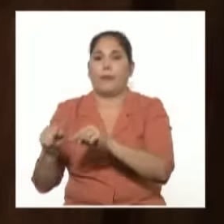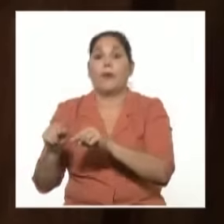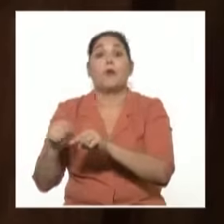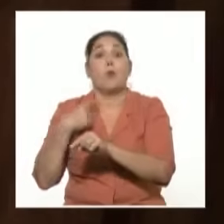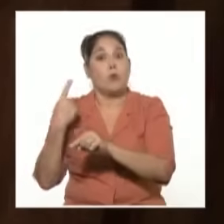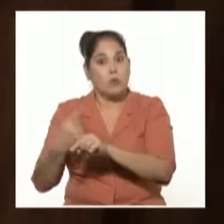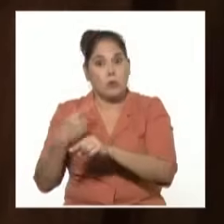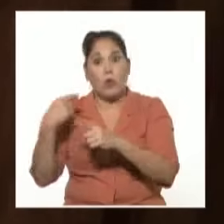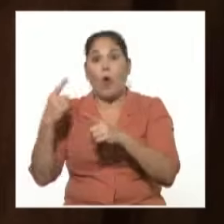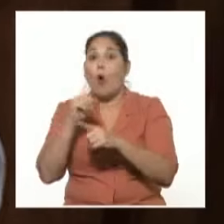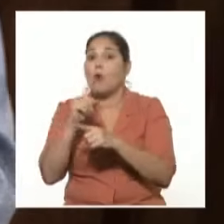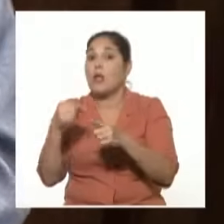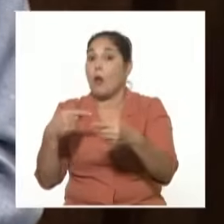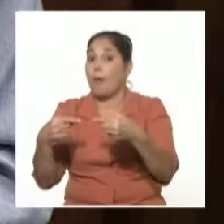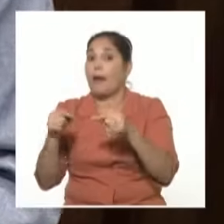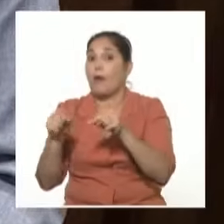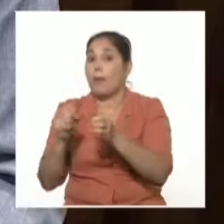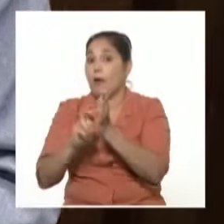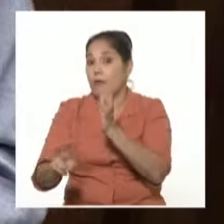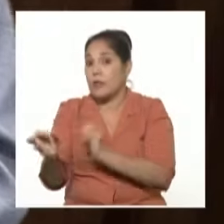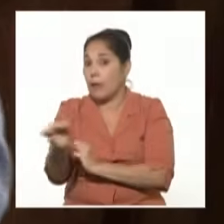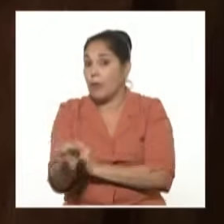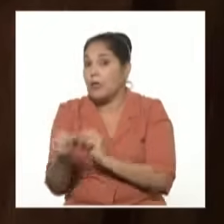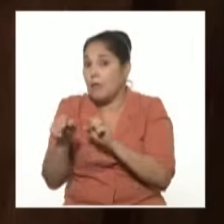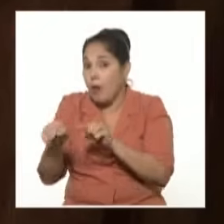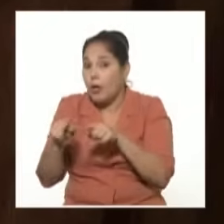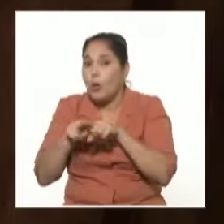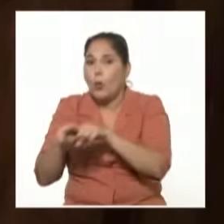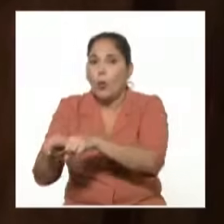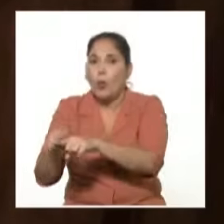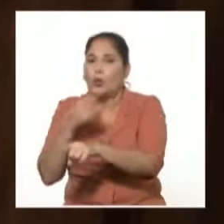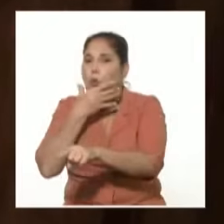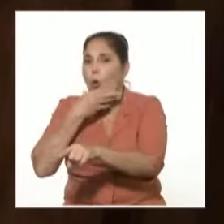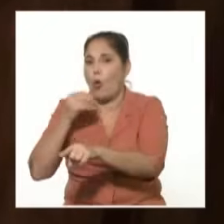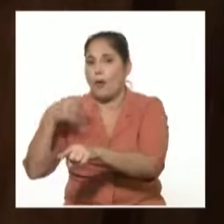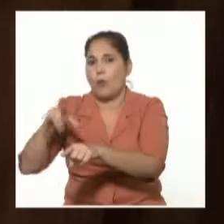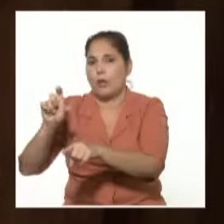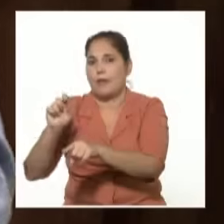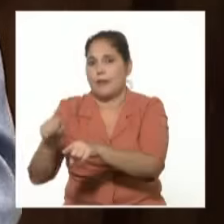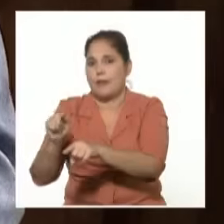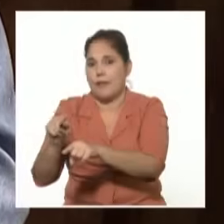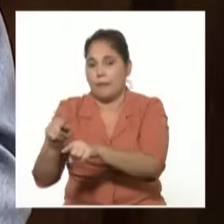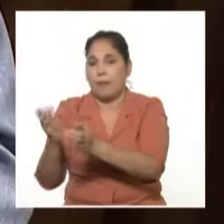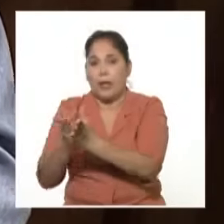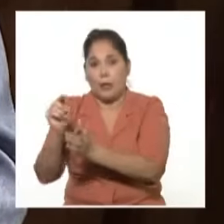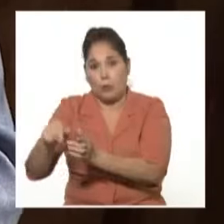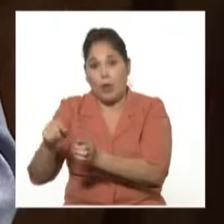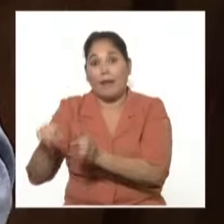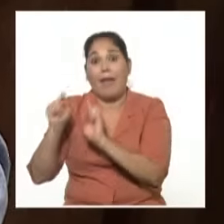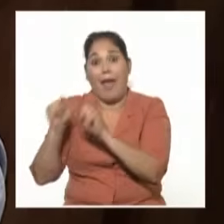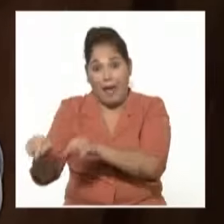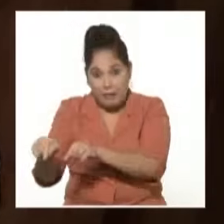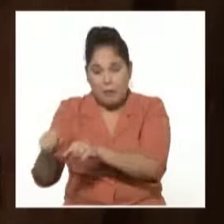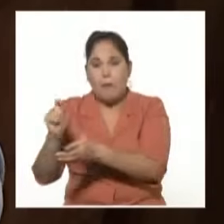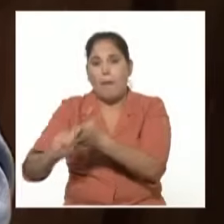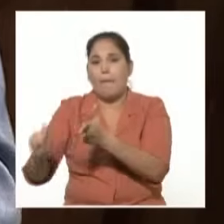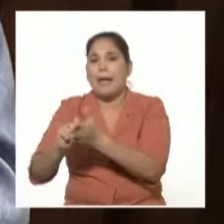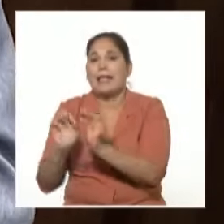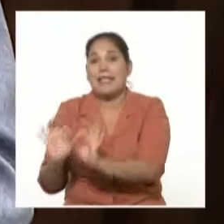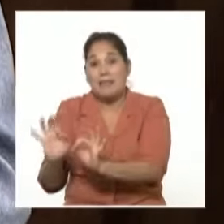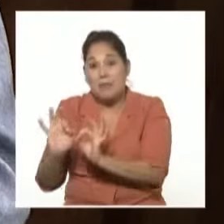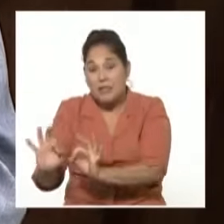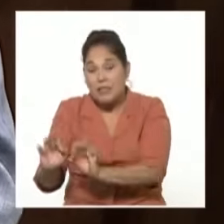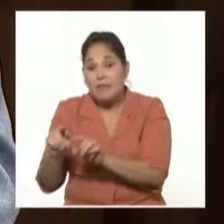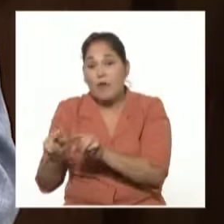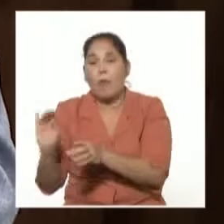11º Pleno ha orientado que en cada provincia y municipio se trabaje junto a las organizaciones juveniles y estudiantiles en planes específicos para la